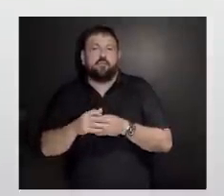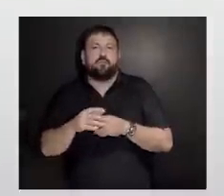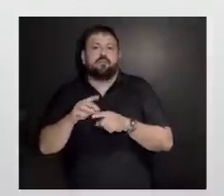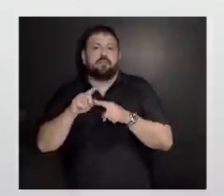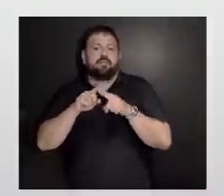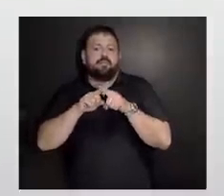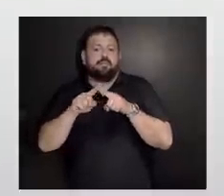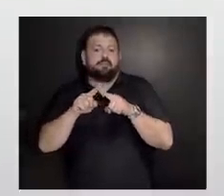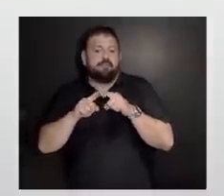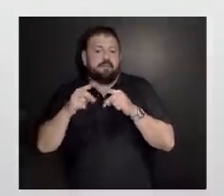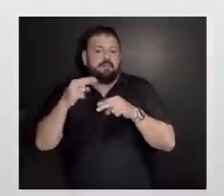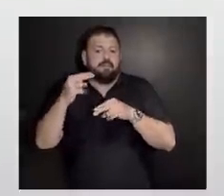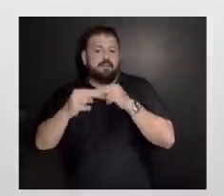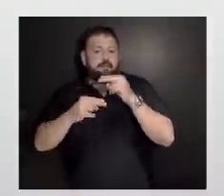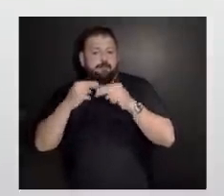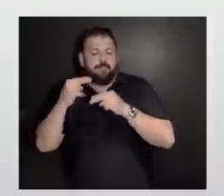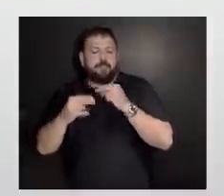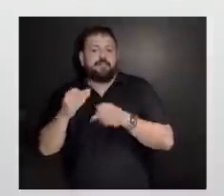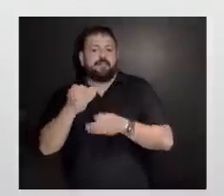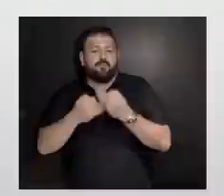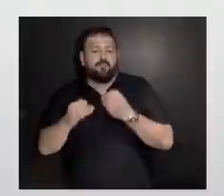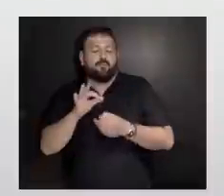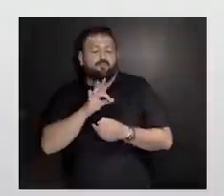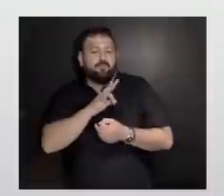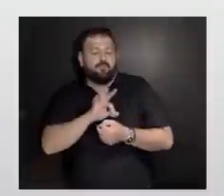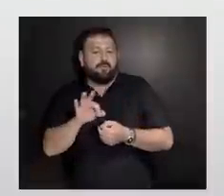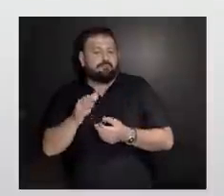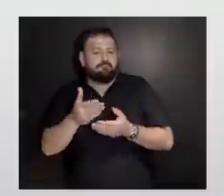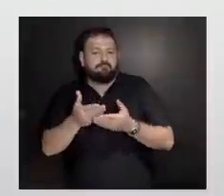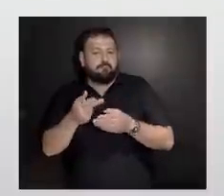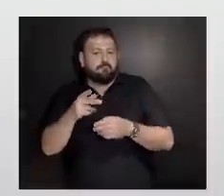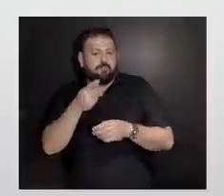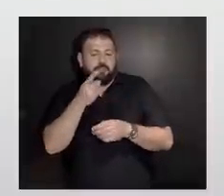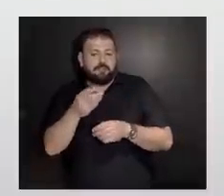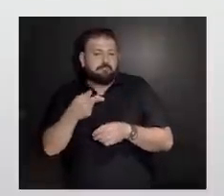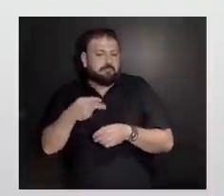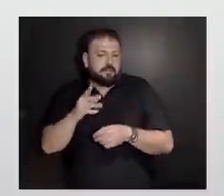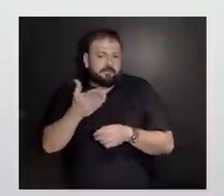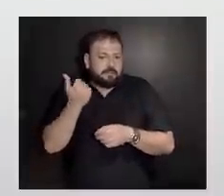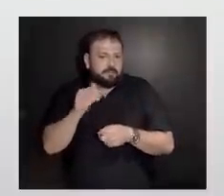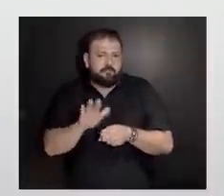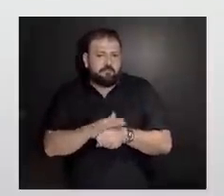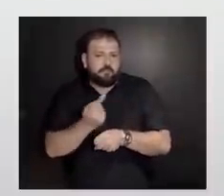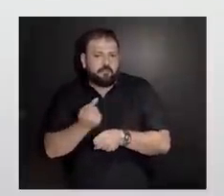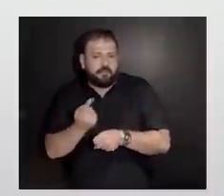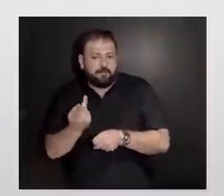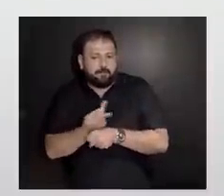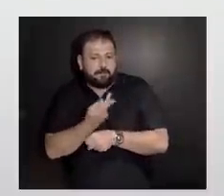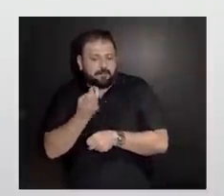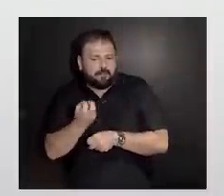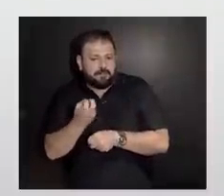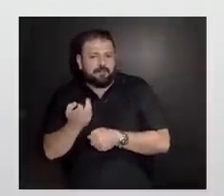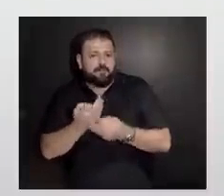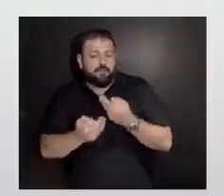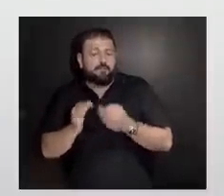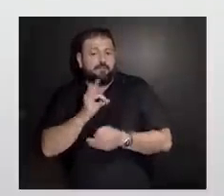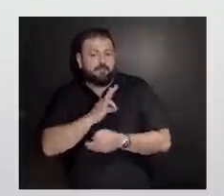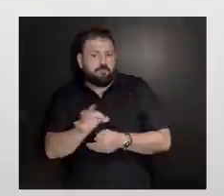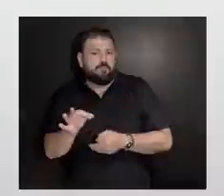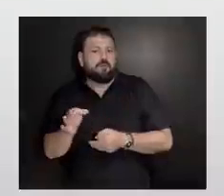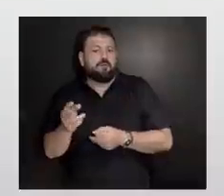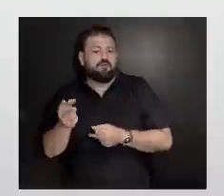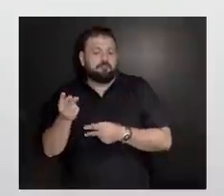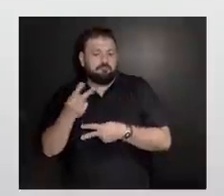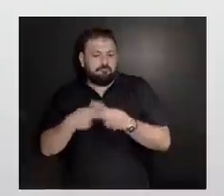modifique la genética y genere alteraciones en el metabolismo de estos componentes o de estos genes que va a repercutir